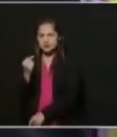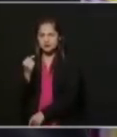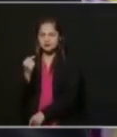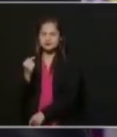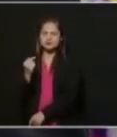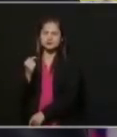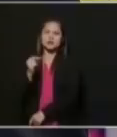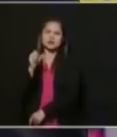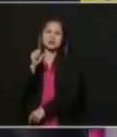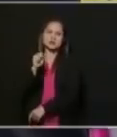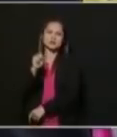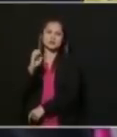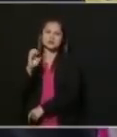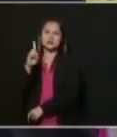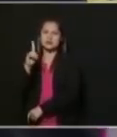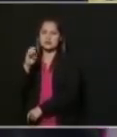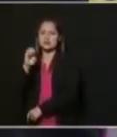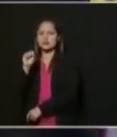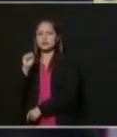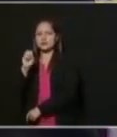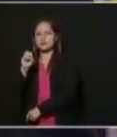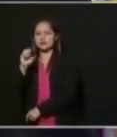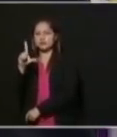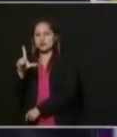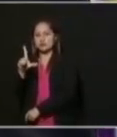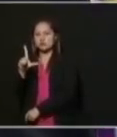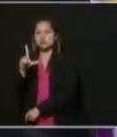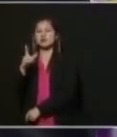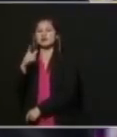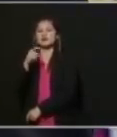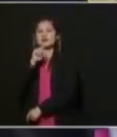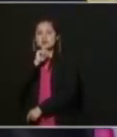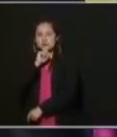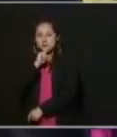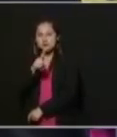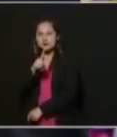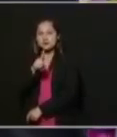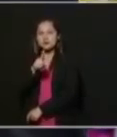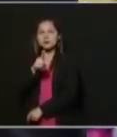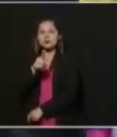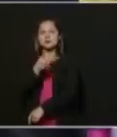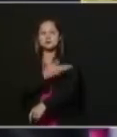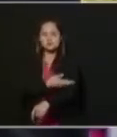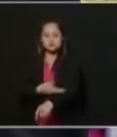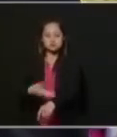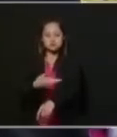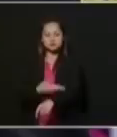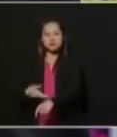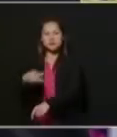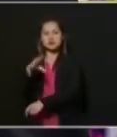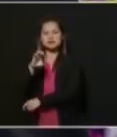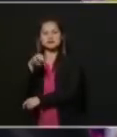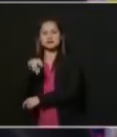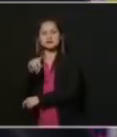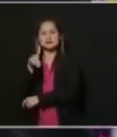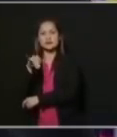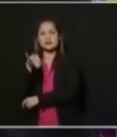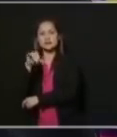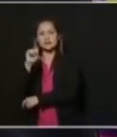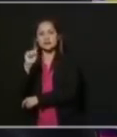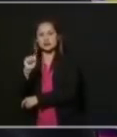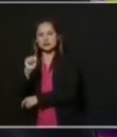Social y se regularizarán los CENDIS promovidos por el Partido del Trabajo.